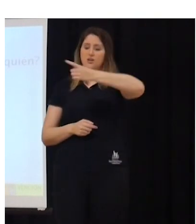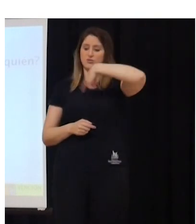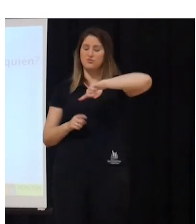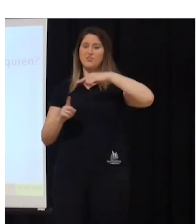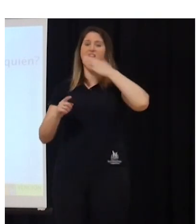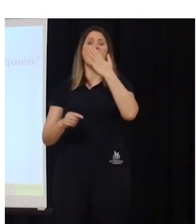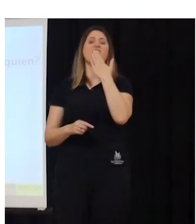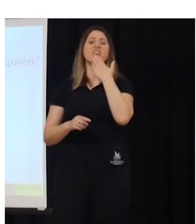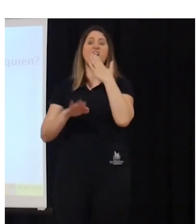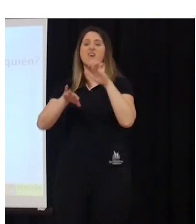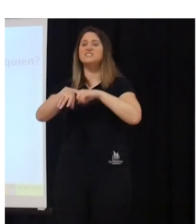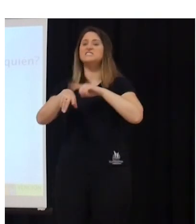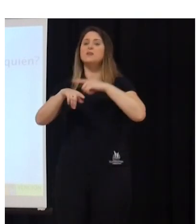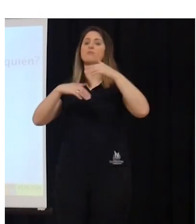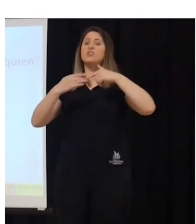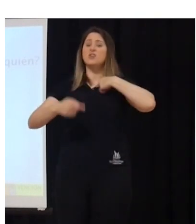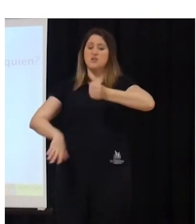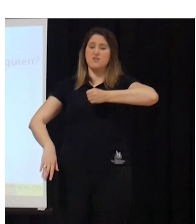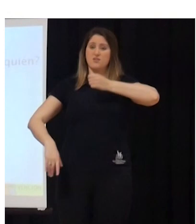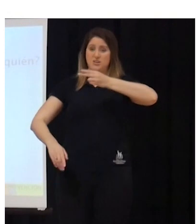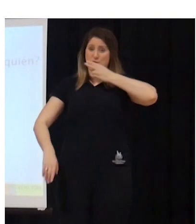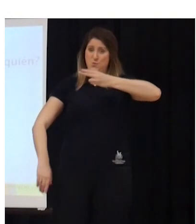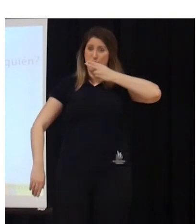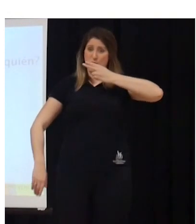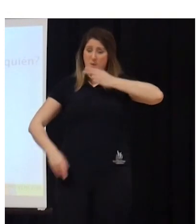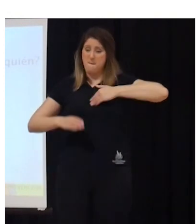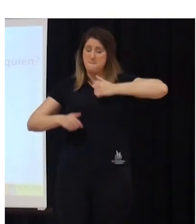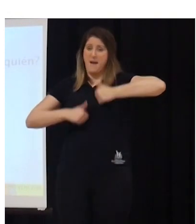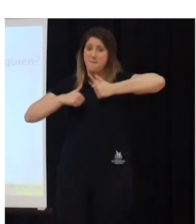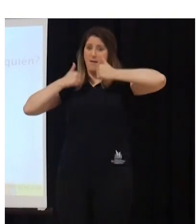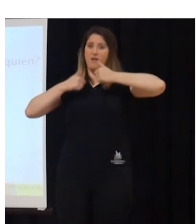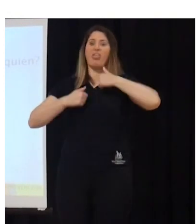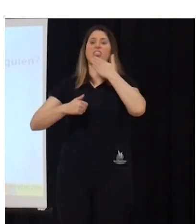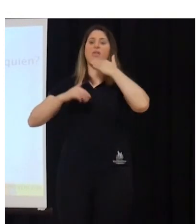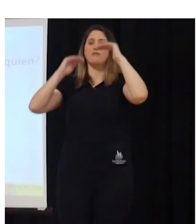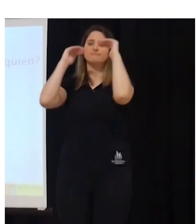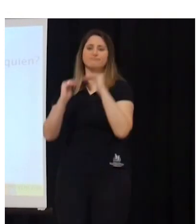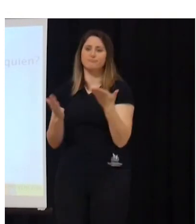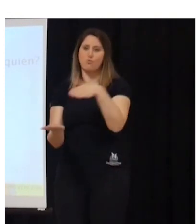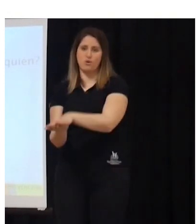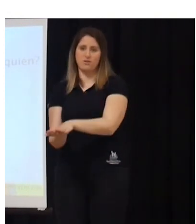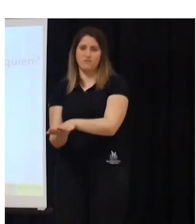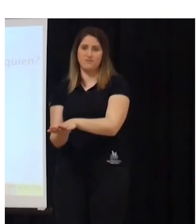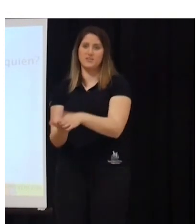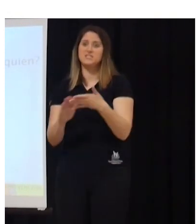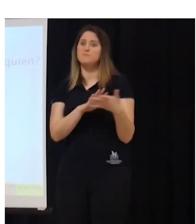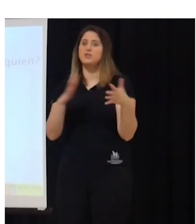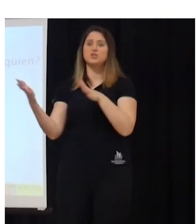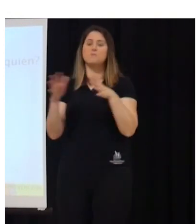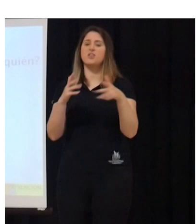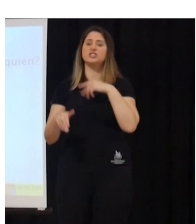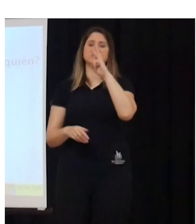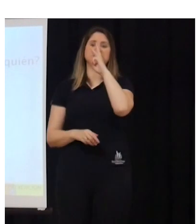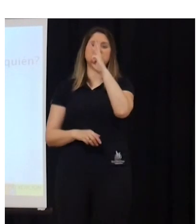pronóstico, nuestra edad, se acorta cuanto mayor sea el consumo de tabaco. Por debajo de los 10 cigarrillos, en torno a